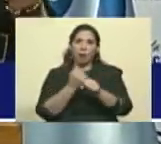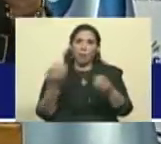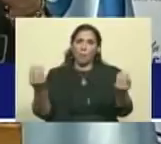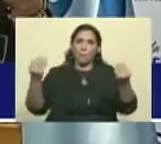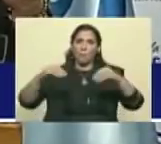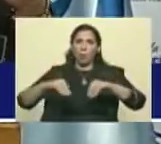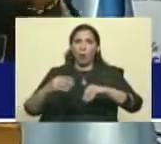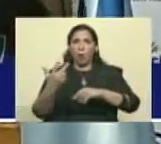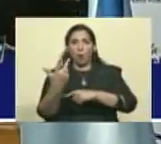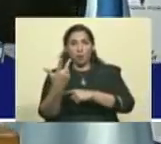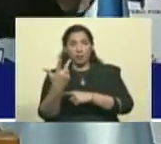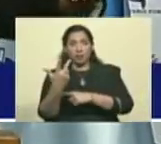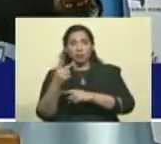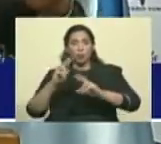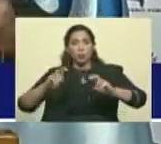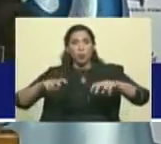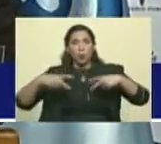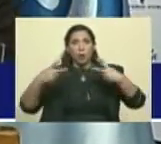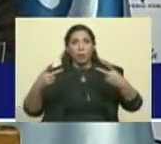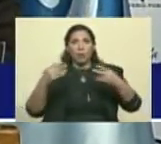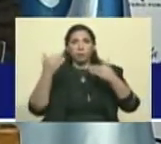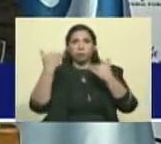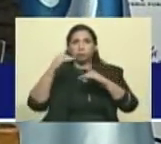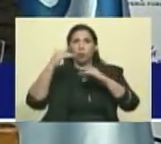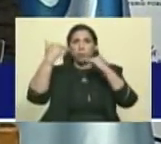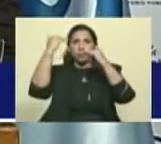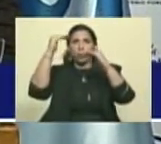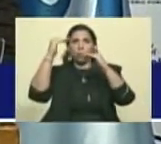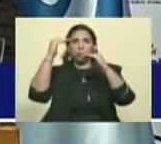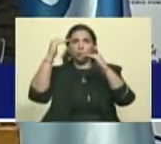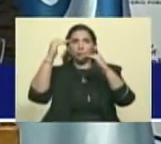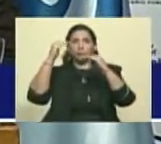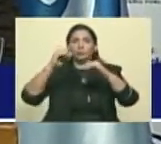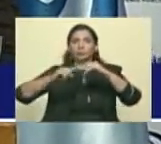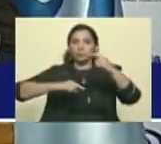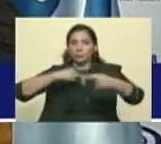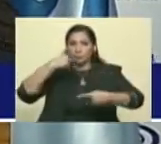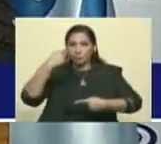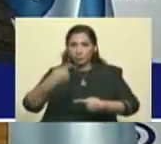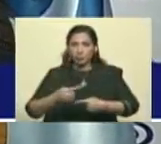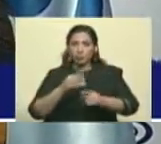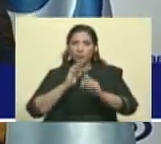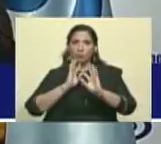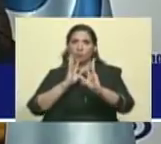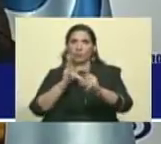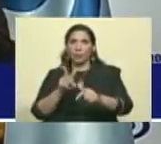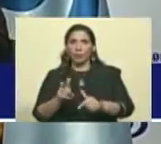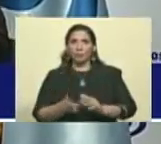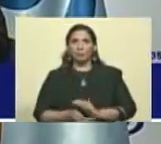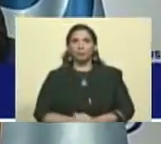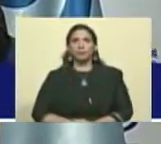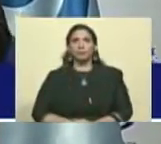3 nuevas tramas que próximamente tendrán resultados y que no quiero adelantar detalles.